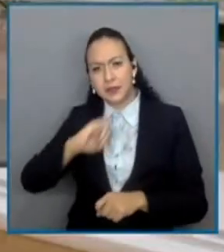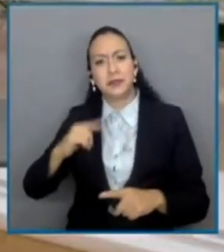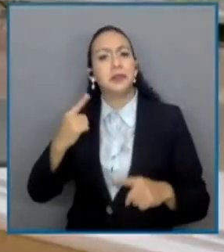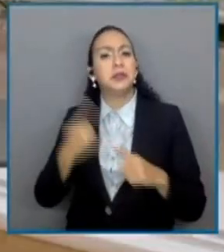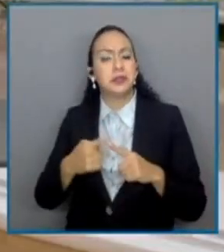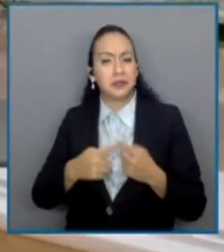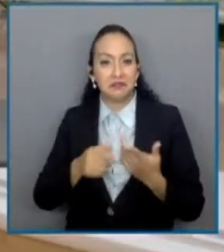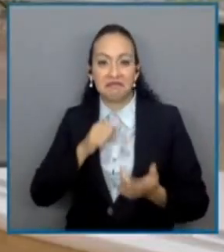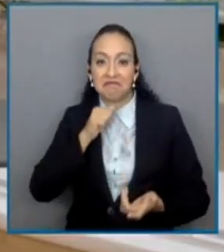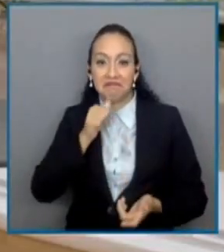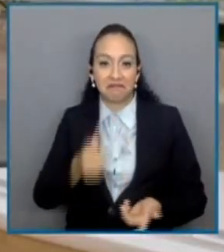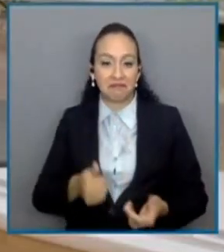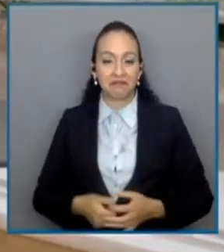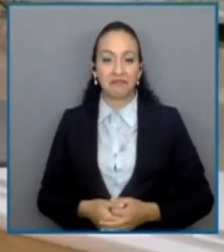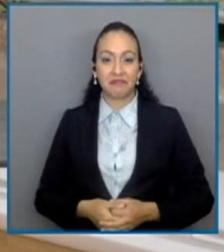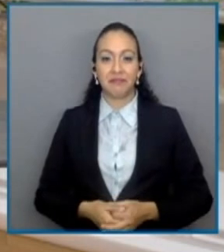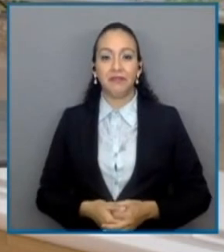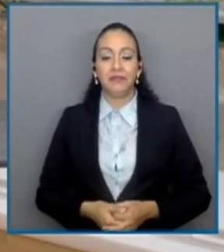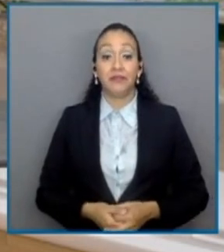Y actualmente,